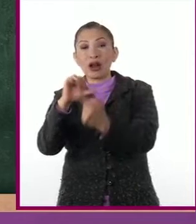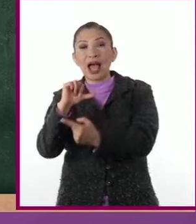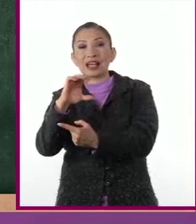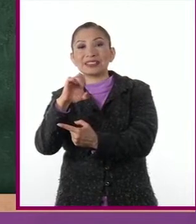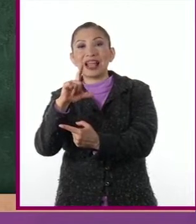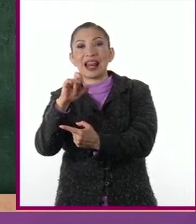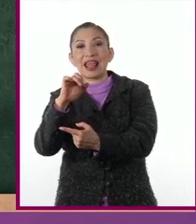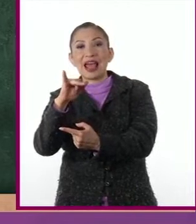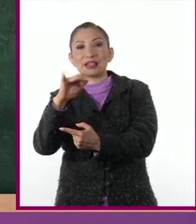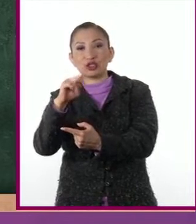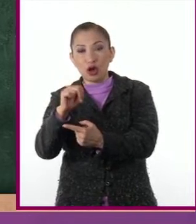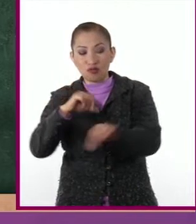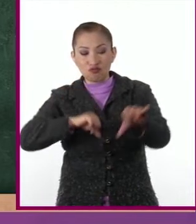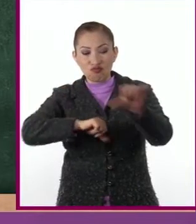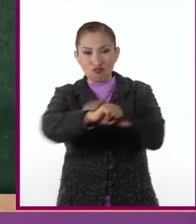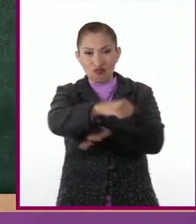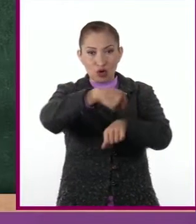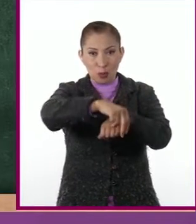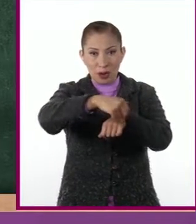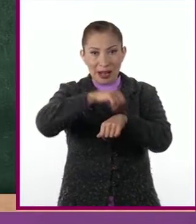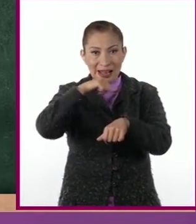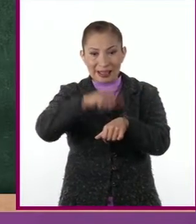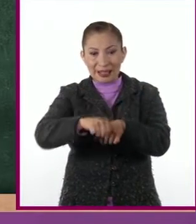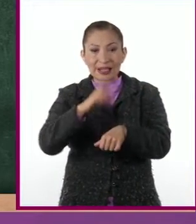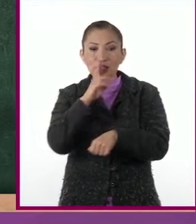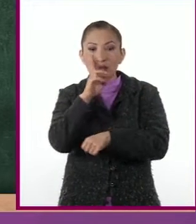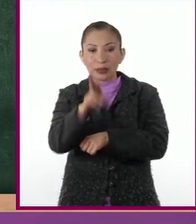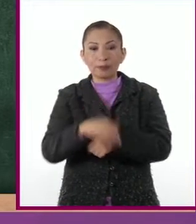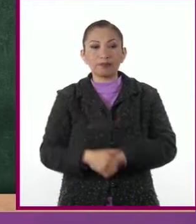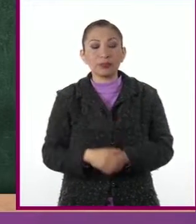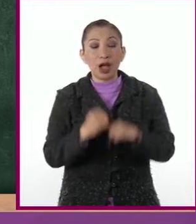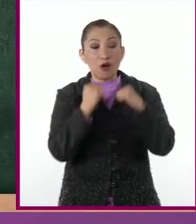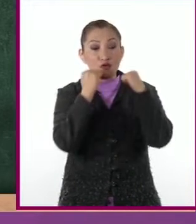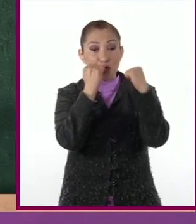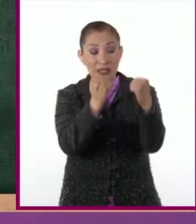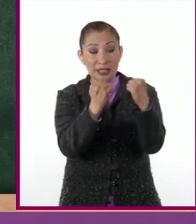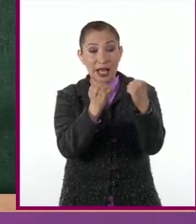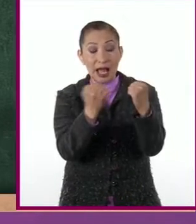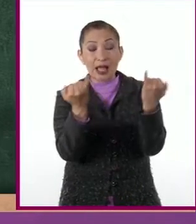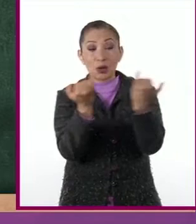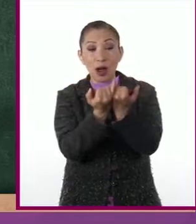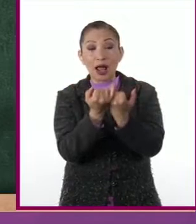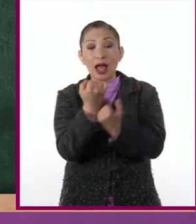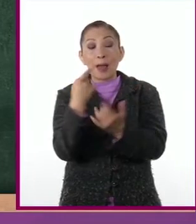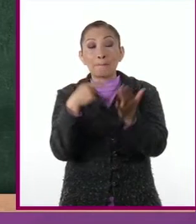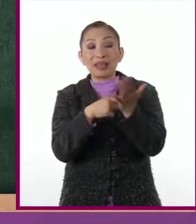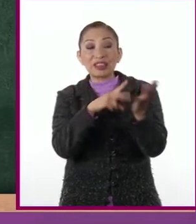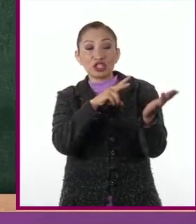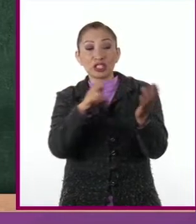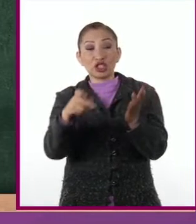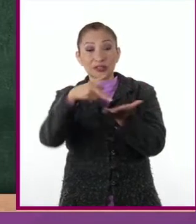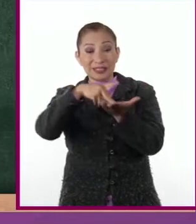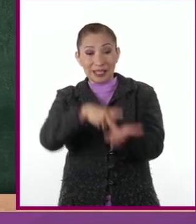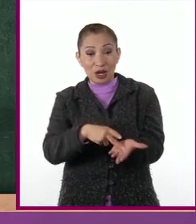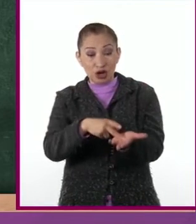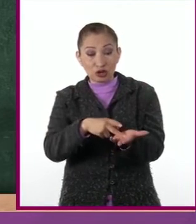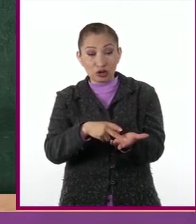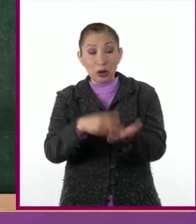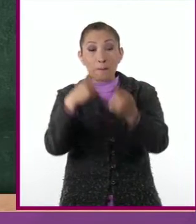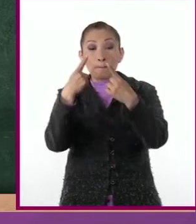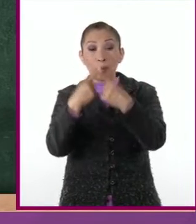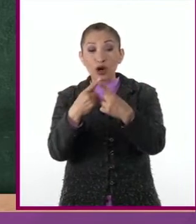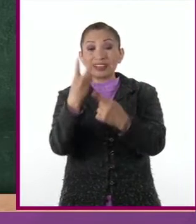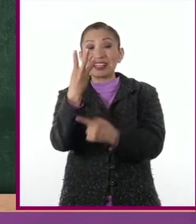aceleración. Sustitución y resultado. Fuerza es igual a 1.200